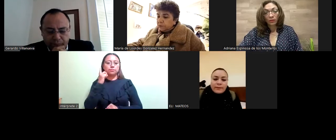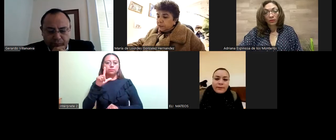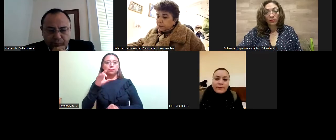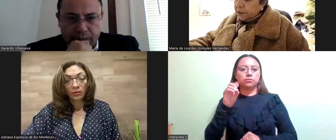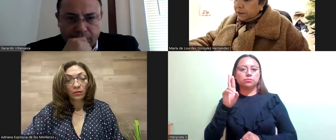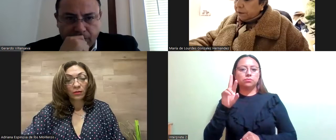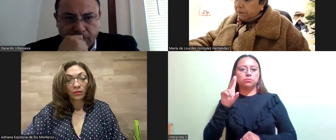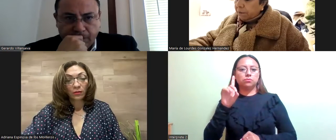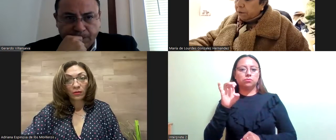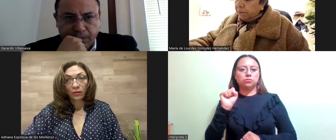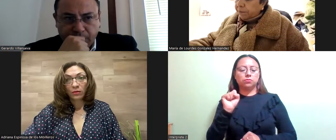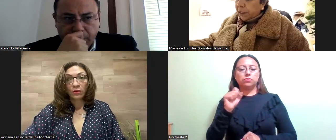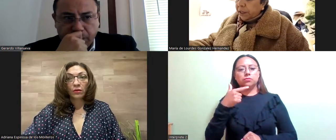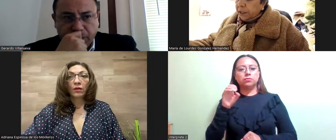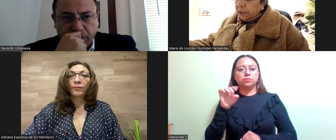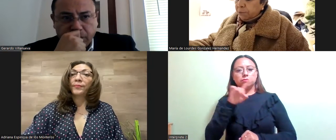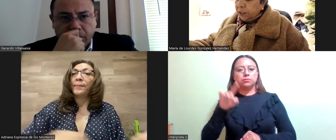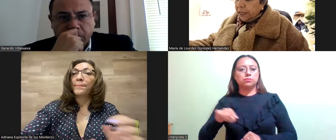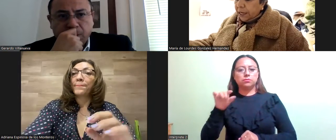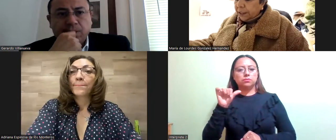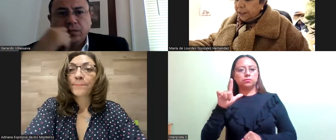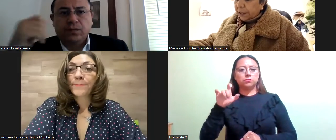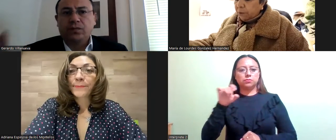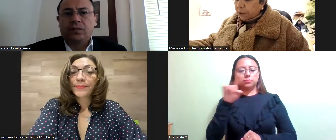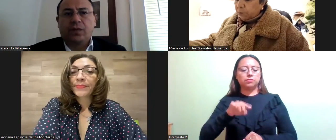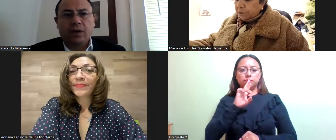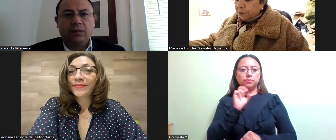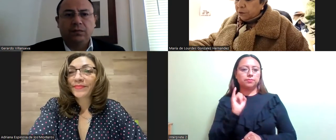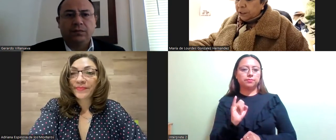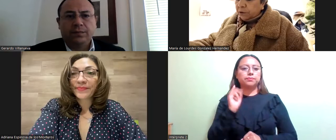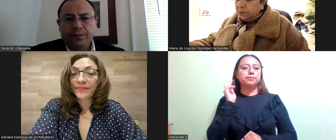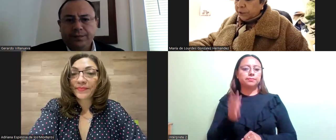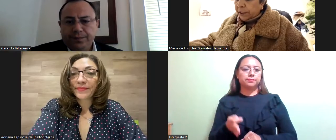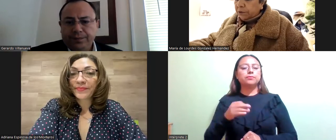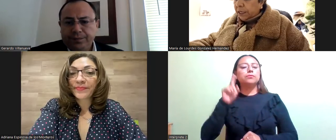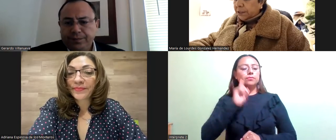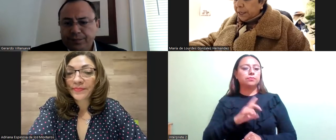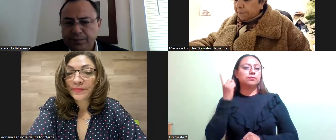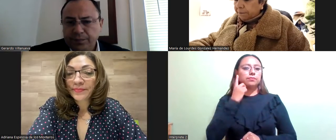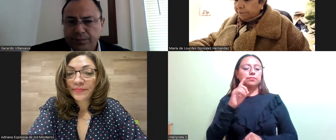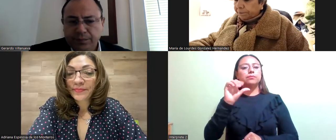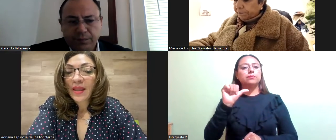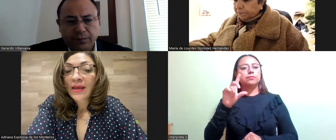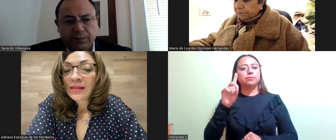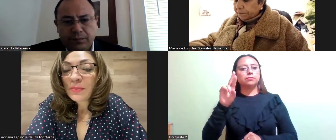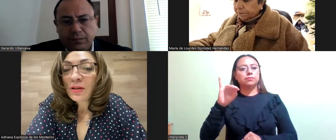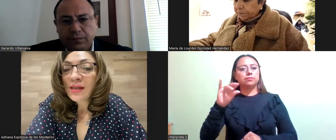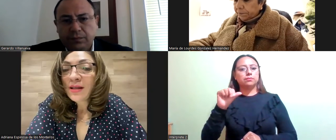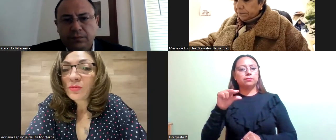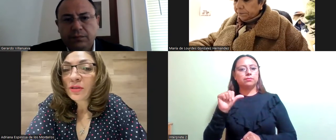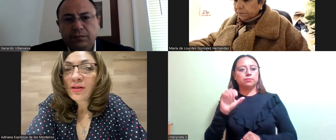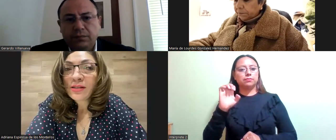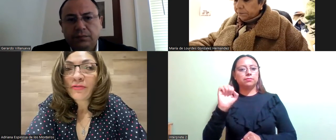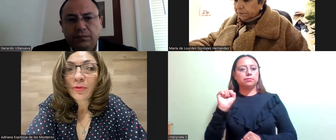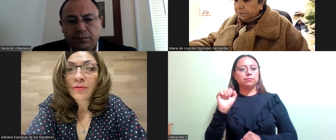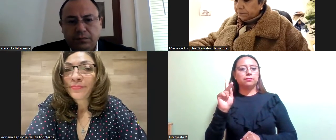Lourdes González Hernández, a favor. Diputada Adriana Guadalupe Espinosa de los Monteros García. Espinosa de